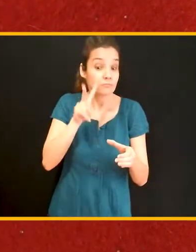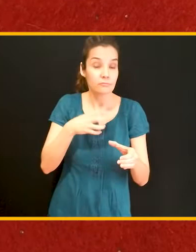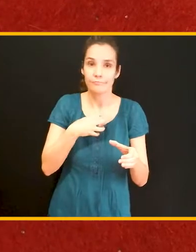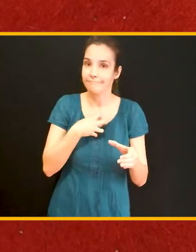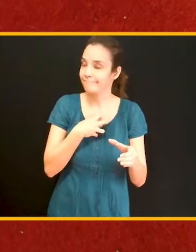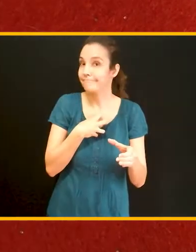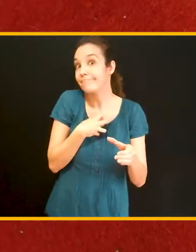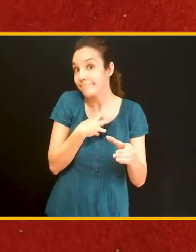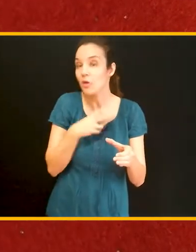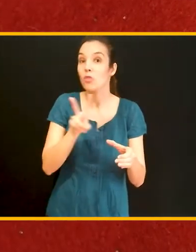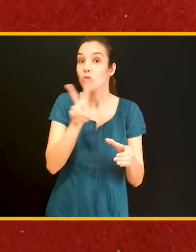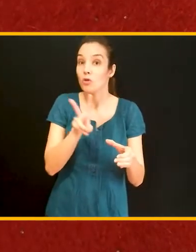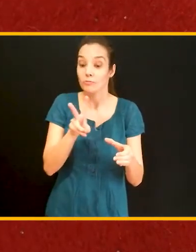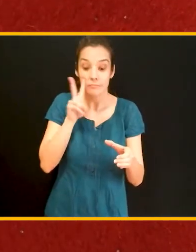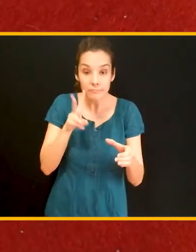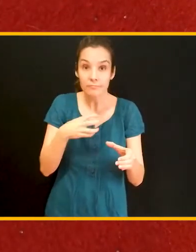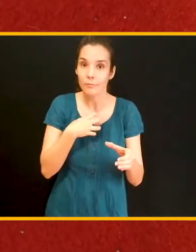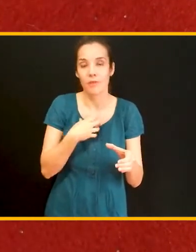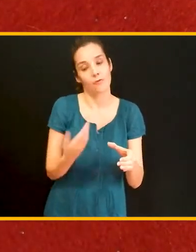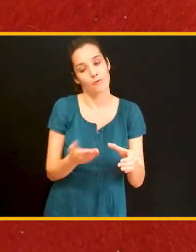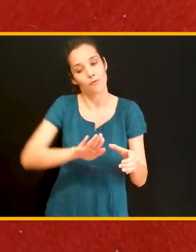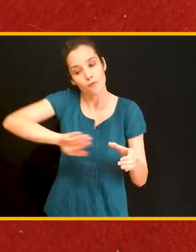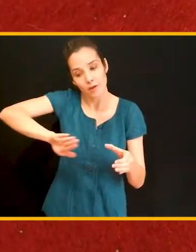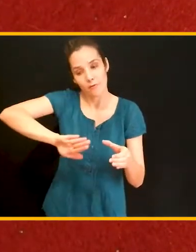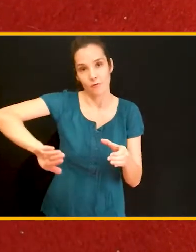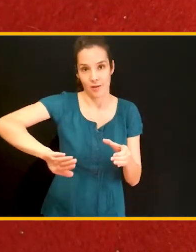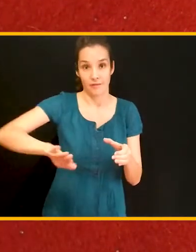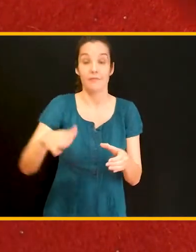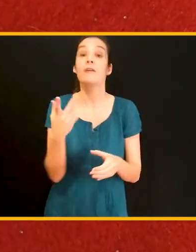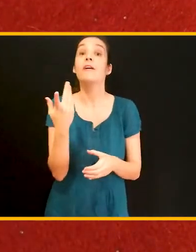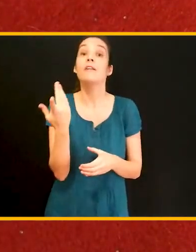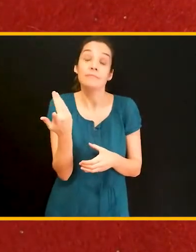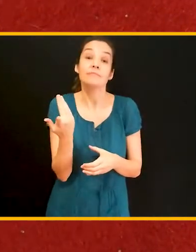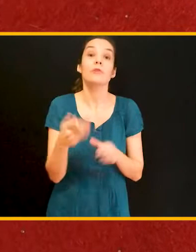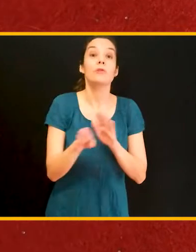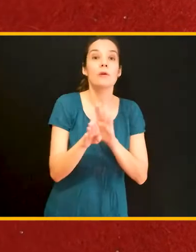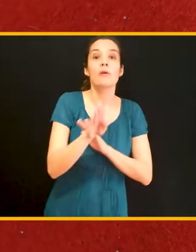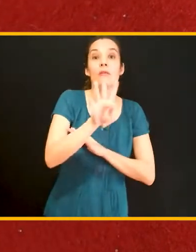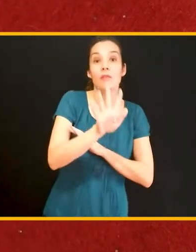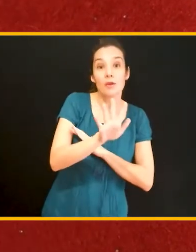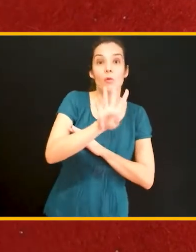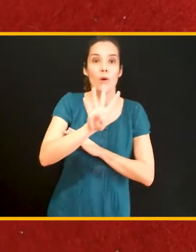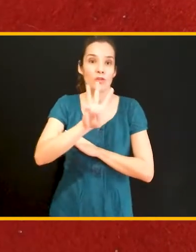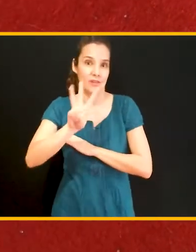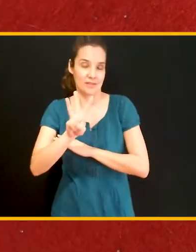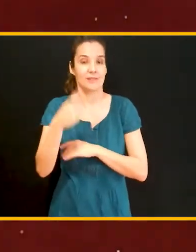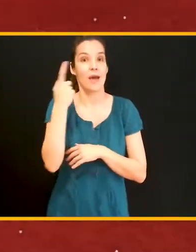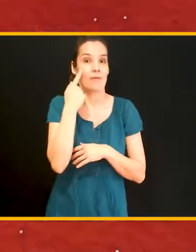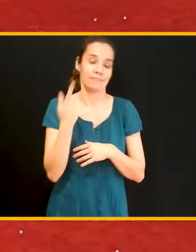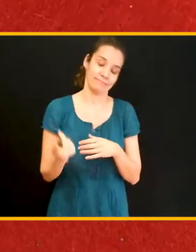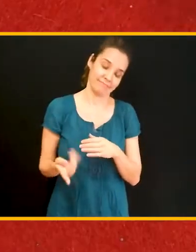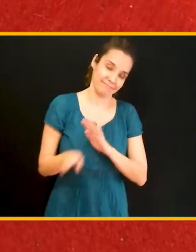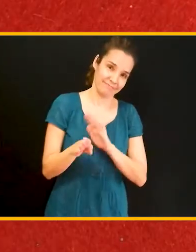y esta, que sería el 2, tampoco está. Nos quedamos con el 5, con el 4 y con el 3. Ojo, que voy otra